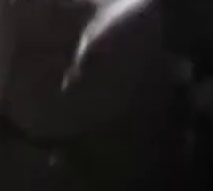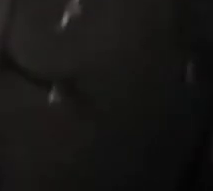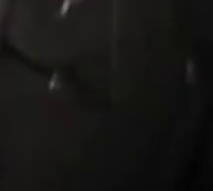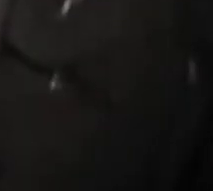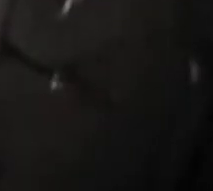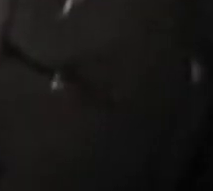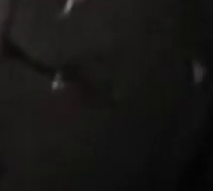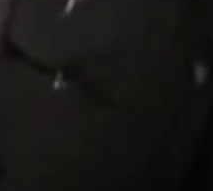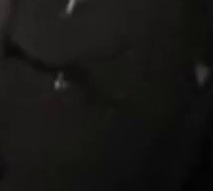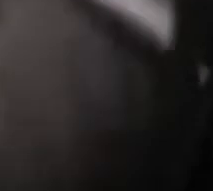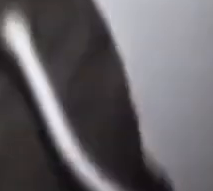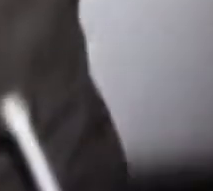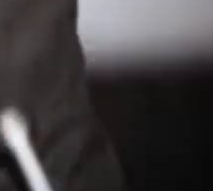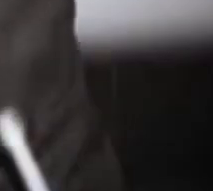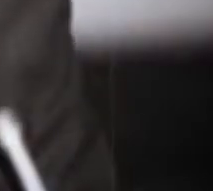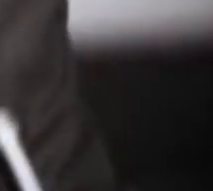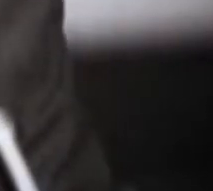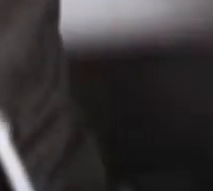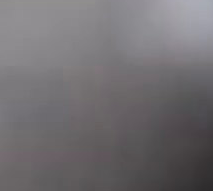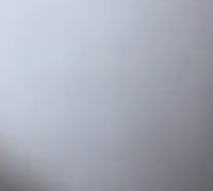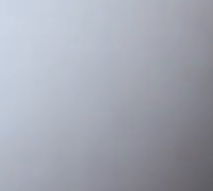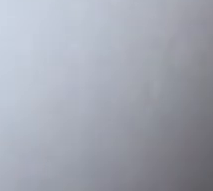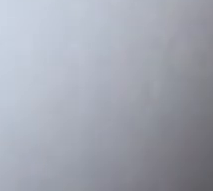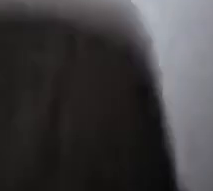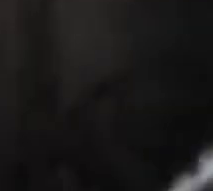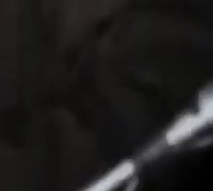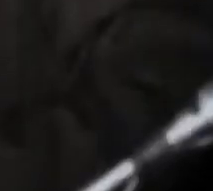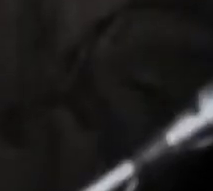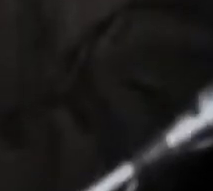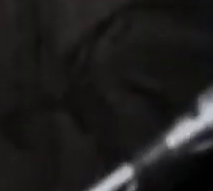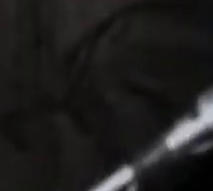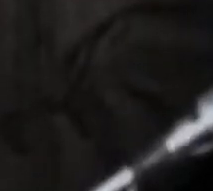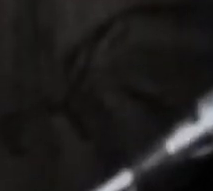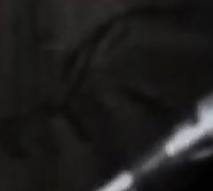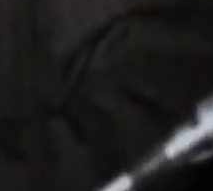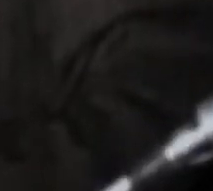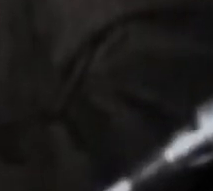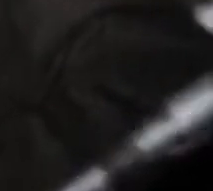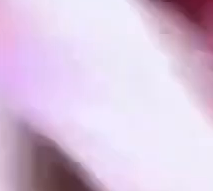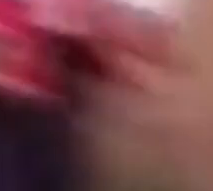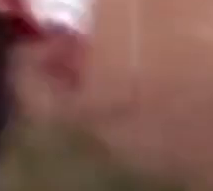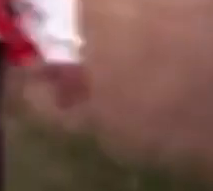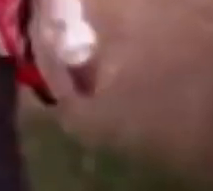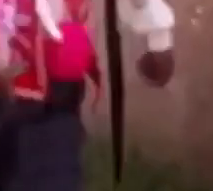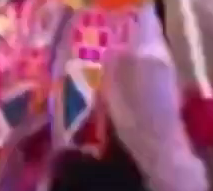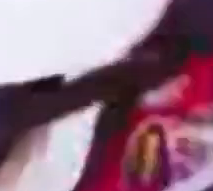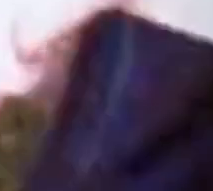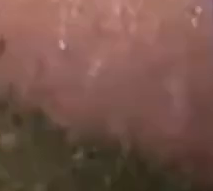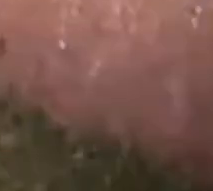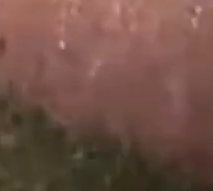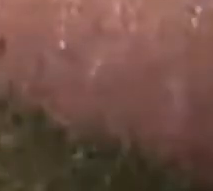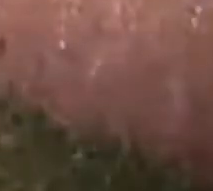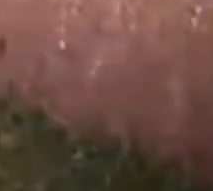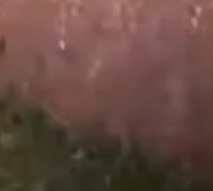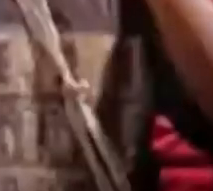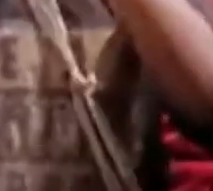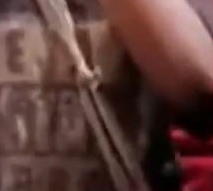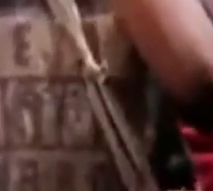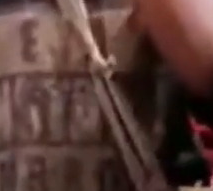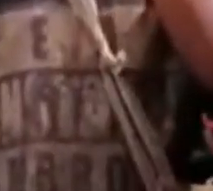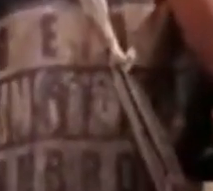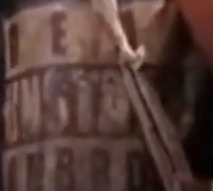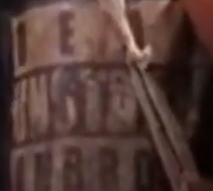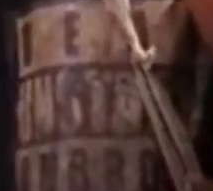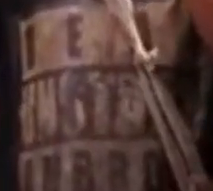casa, llegaron con el deseo de representarte, de velar por tus derechos, los derechos de todos.